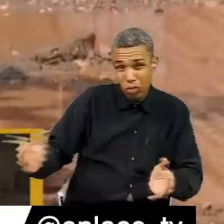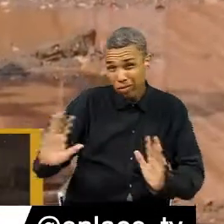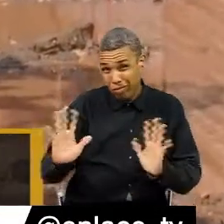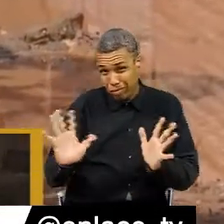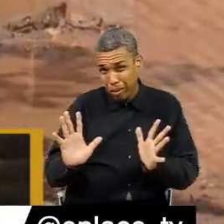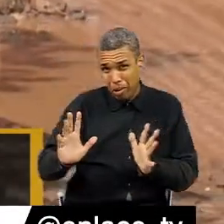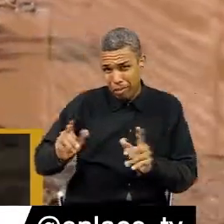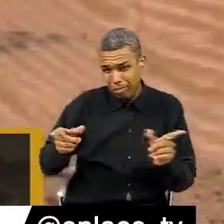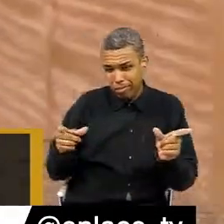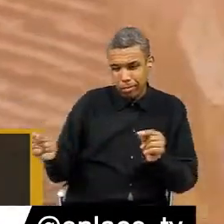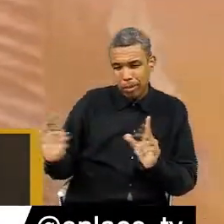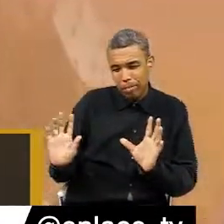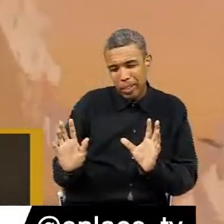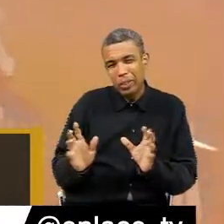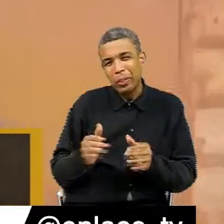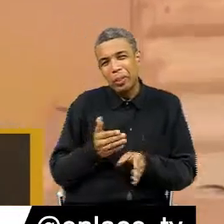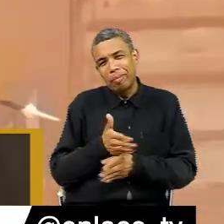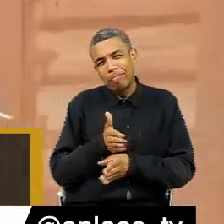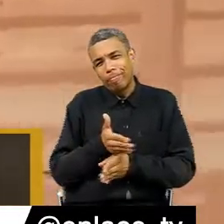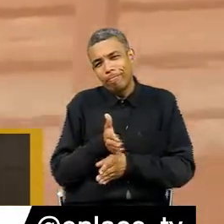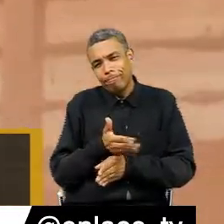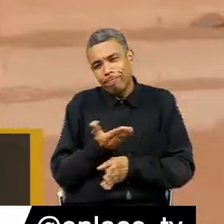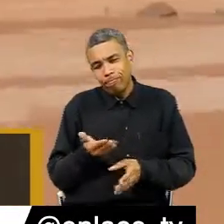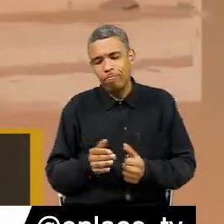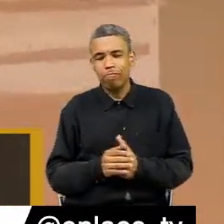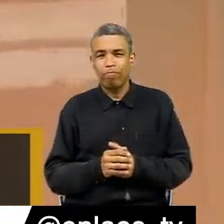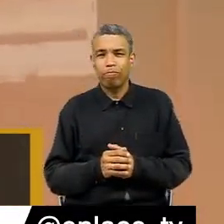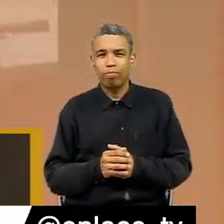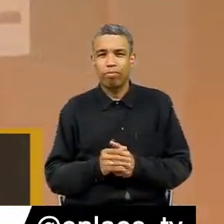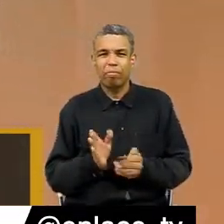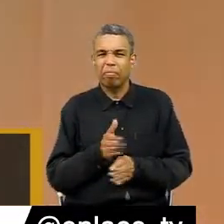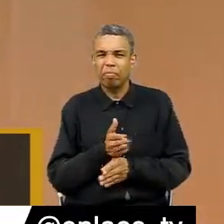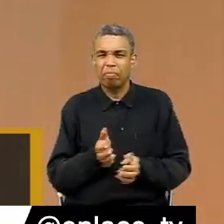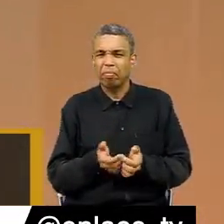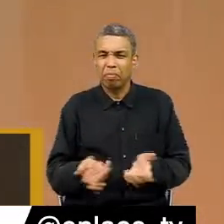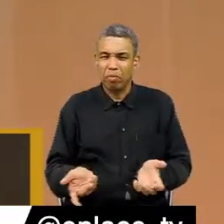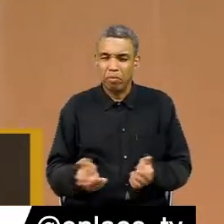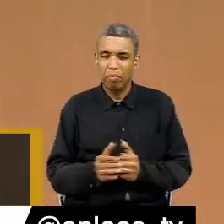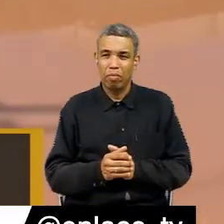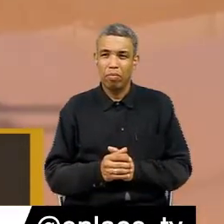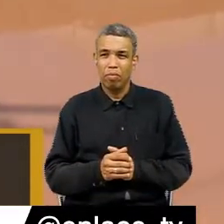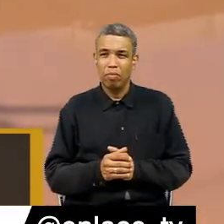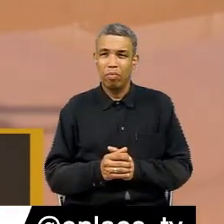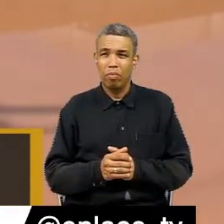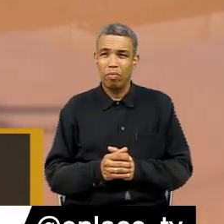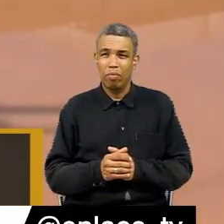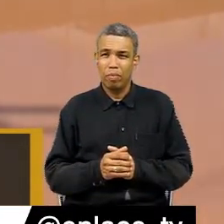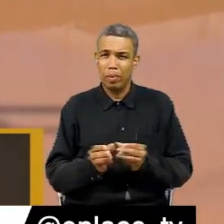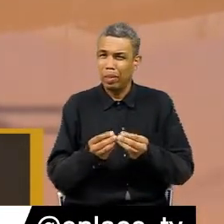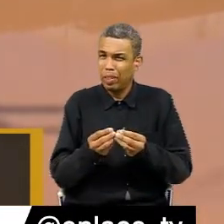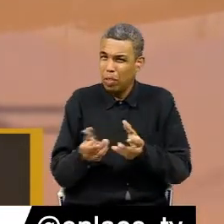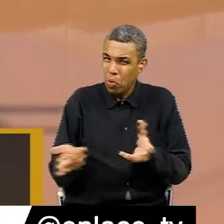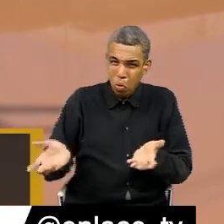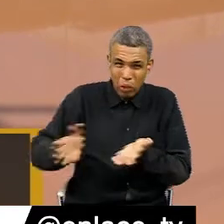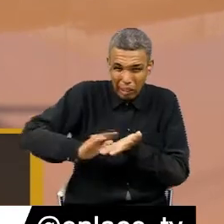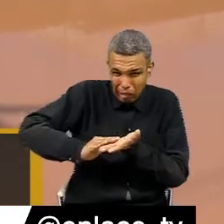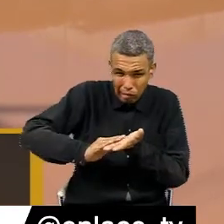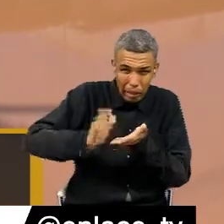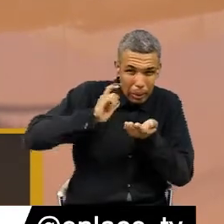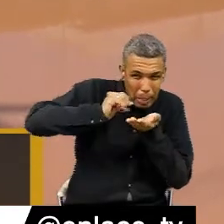unos inconvenientes con el equipo que se han dañado unos repuestos, estamos en ese proceso, pero